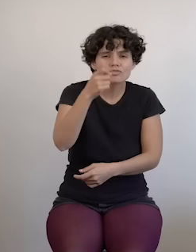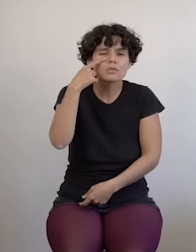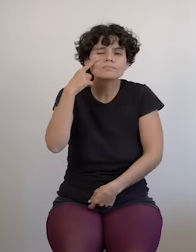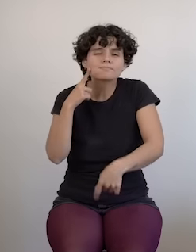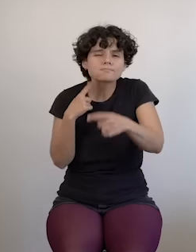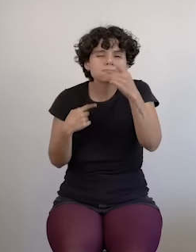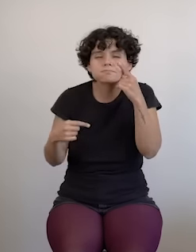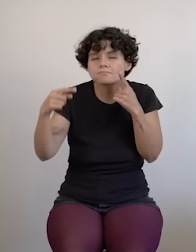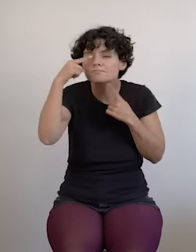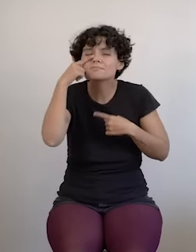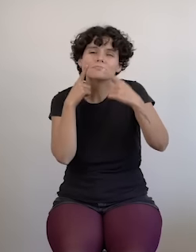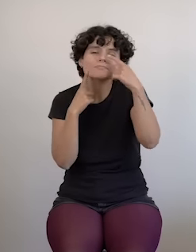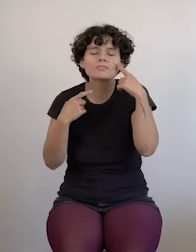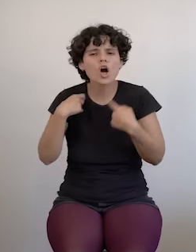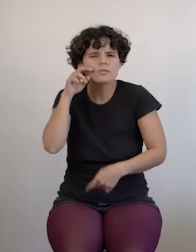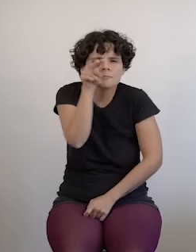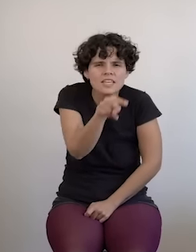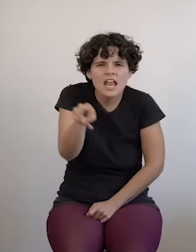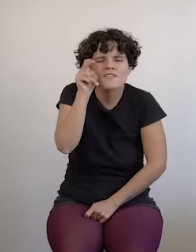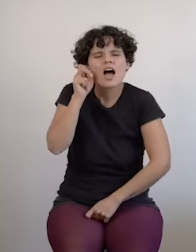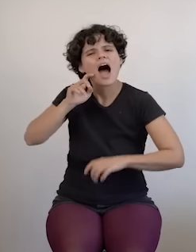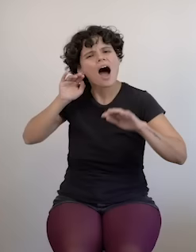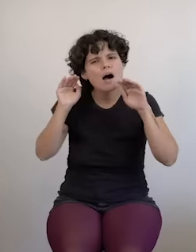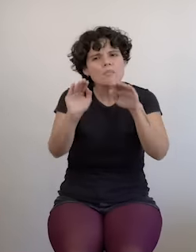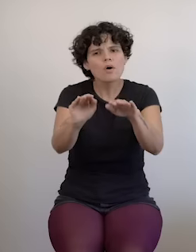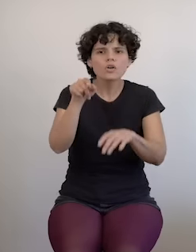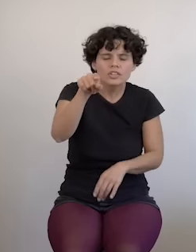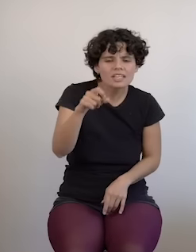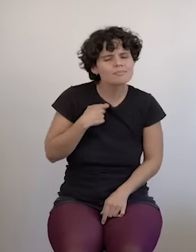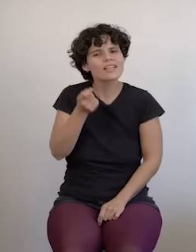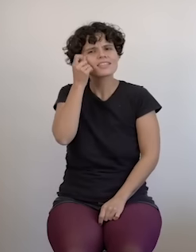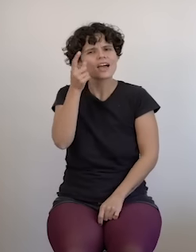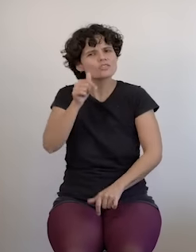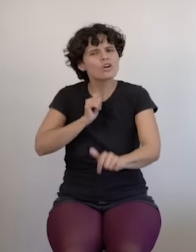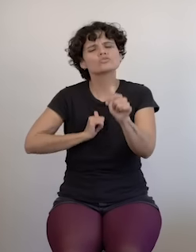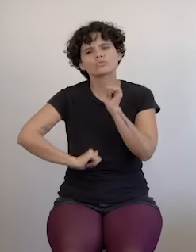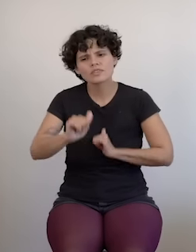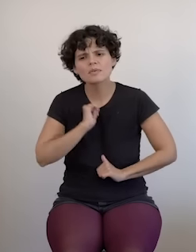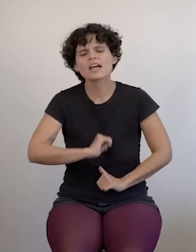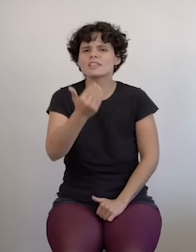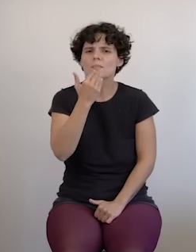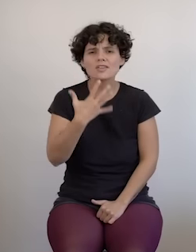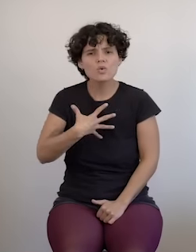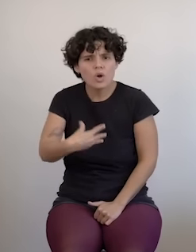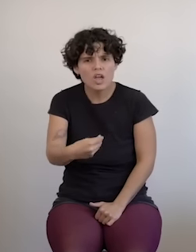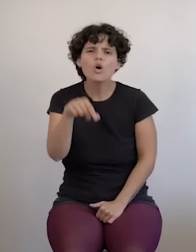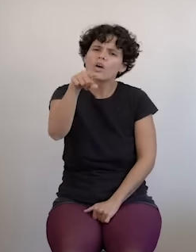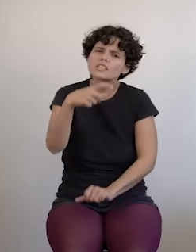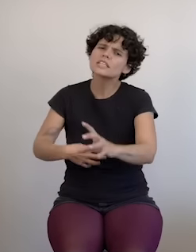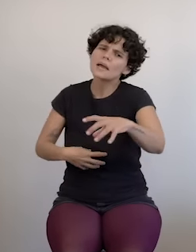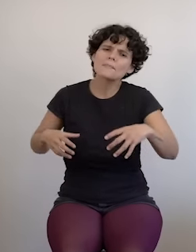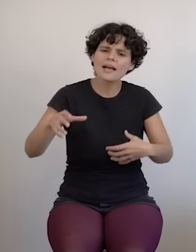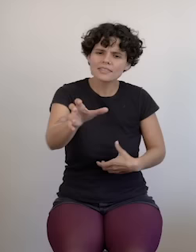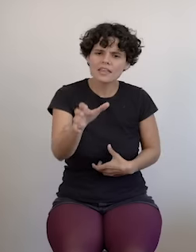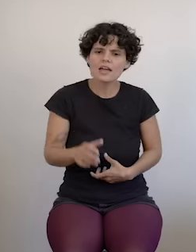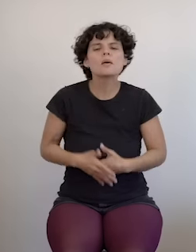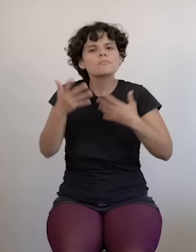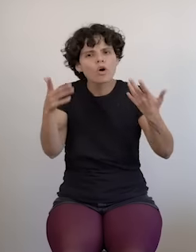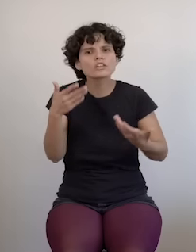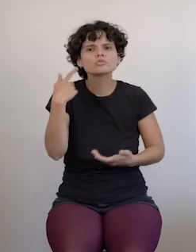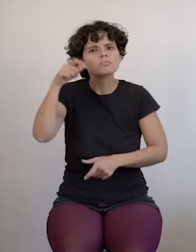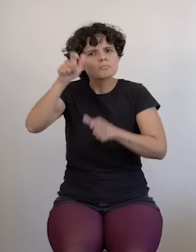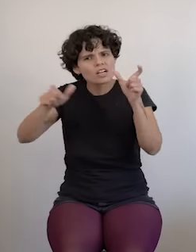hermano, todos estuvimos contigo ese momento, hermano. Y sentimos el sufrimiento que pasaste con tu hijo, ¿cachai? Esa guada de empatizar, pues, hermano. Por